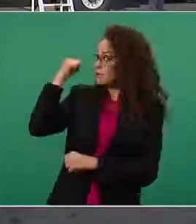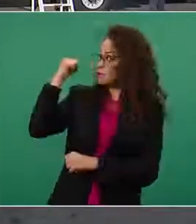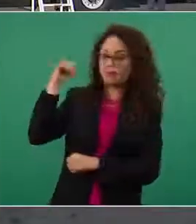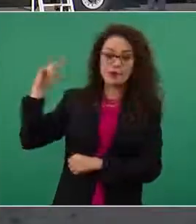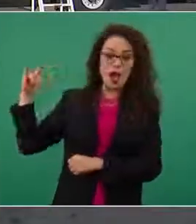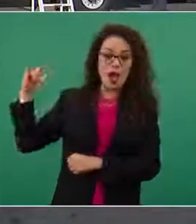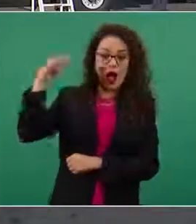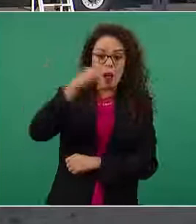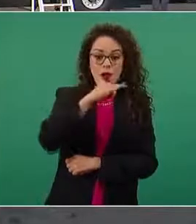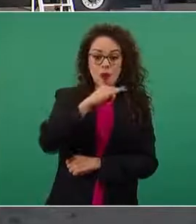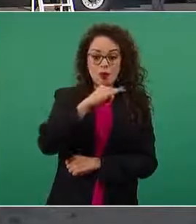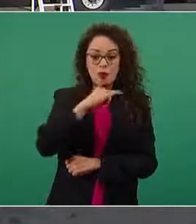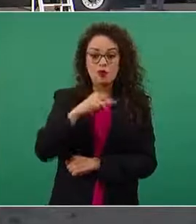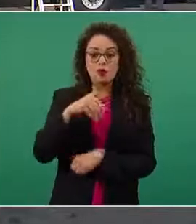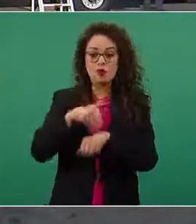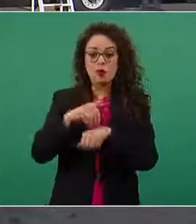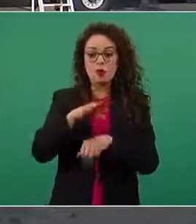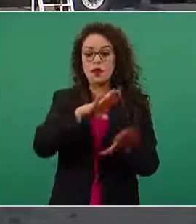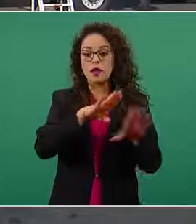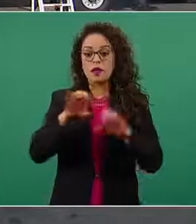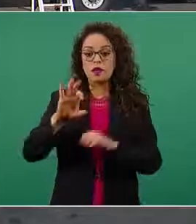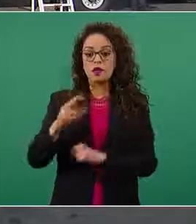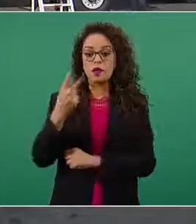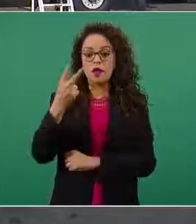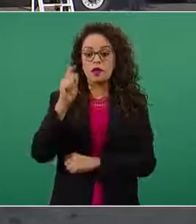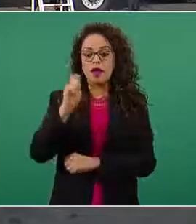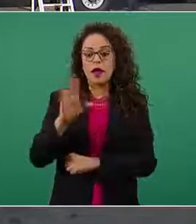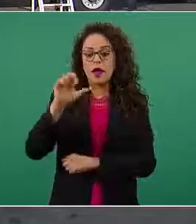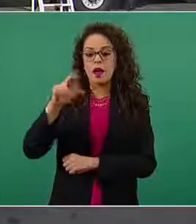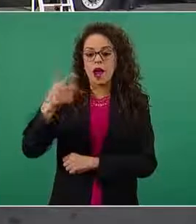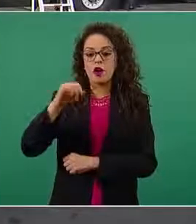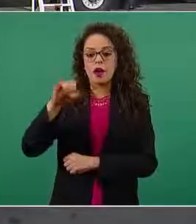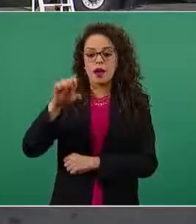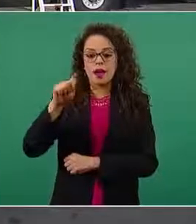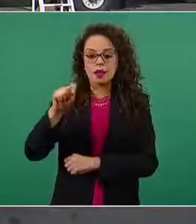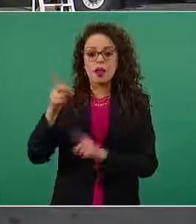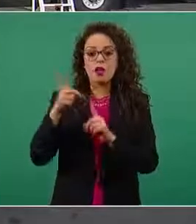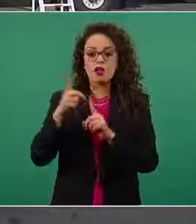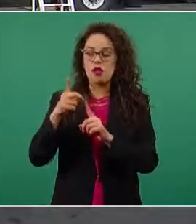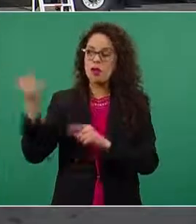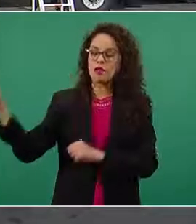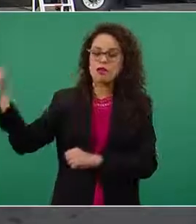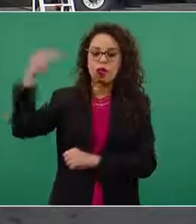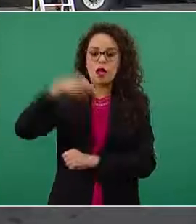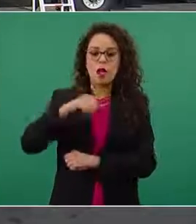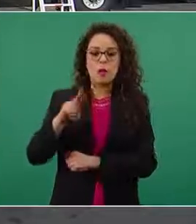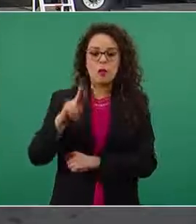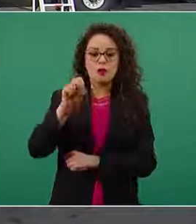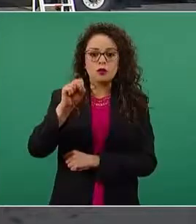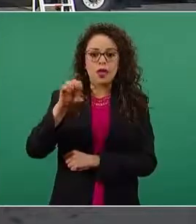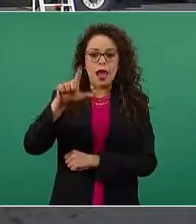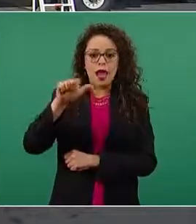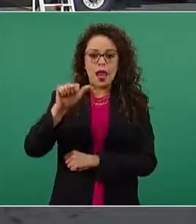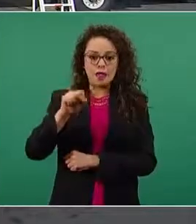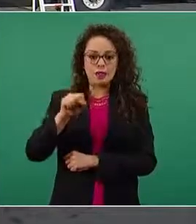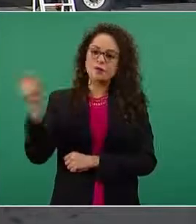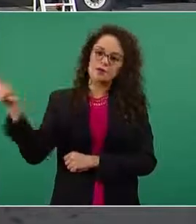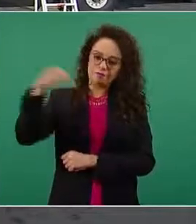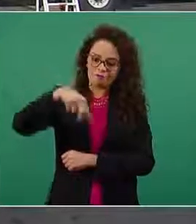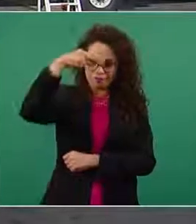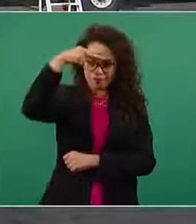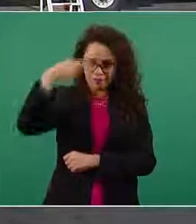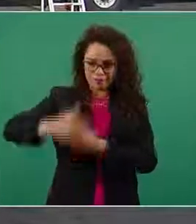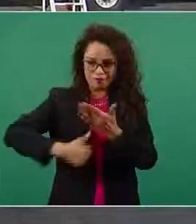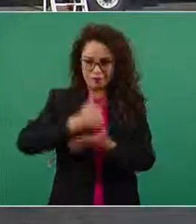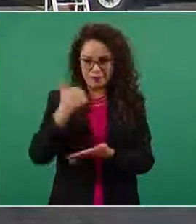vuelo 952 de Cargojet. Viene de la ruta de Bruselas, Cincinnati y acaba de aterrizar aquí en la Ciudad de México.